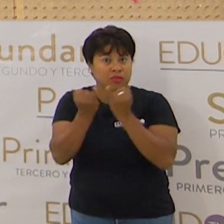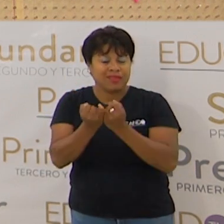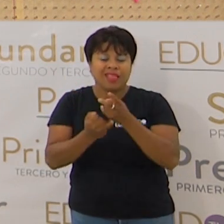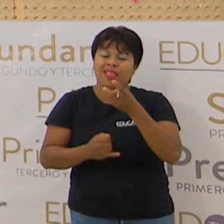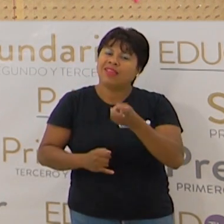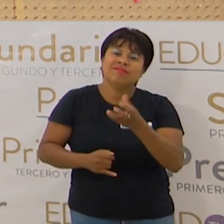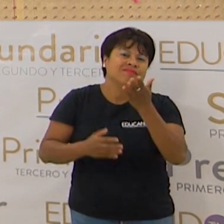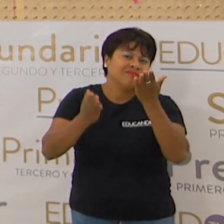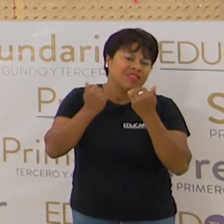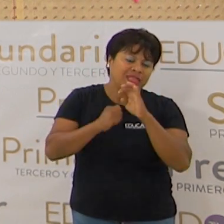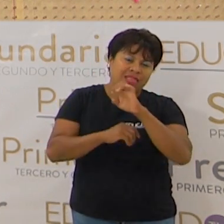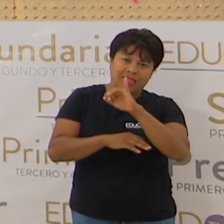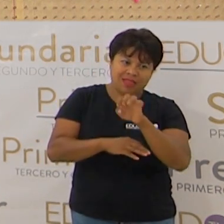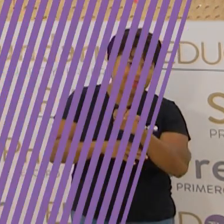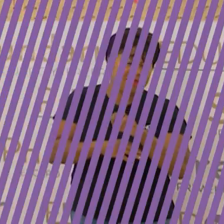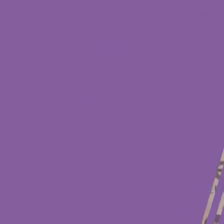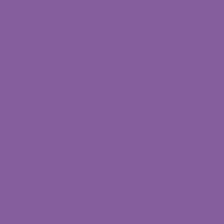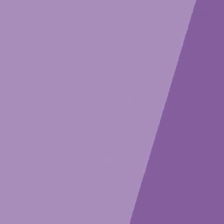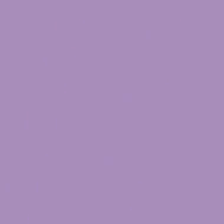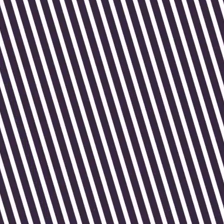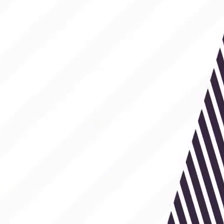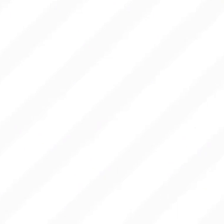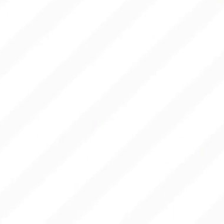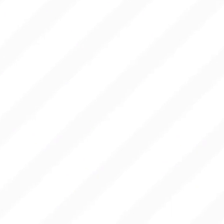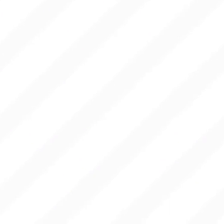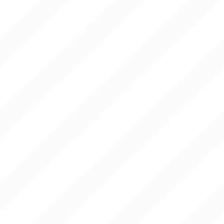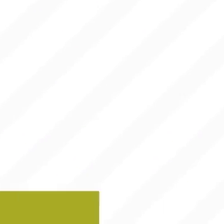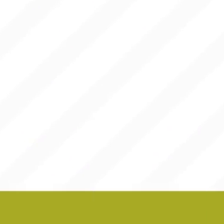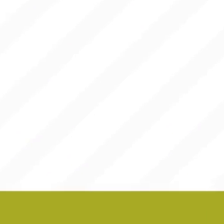ese no tendría un eje de simetría, ¿verdad?